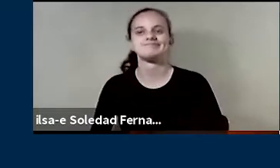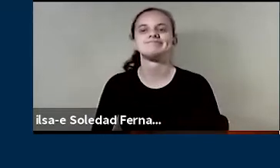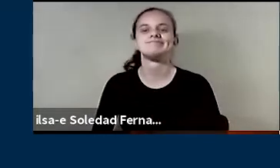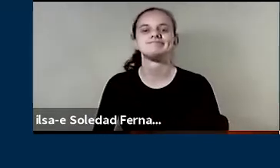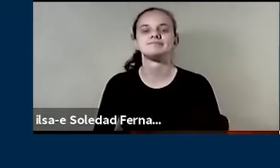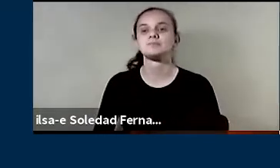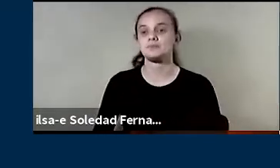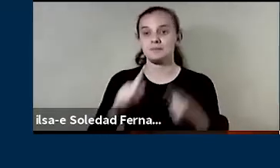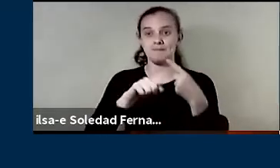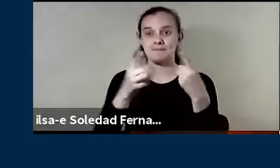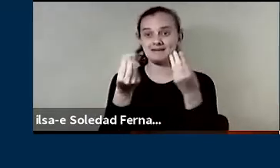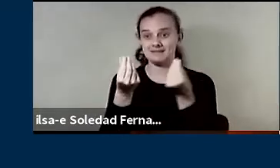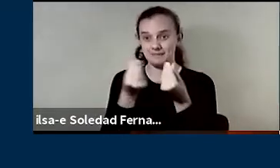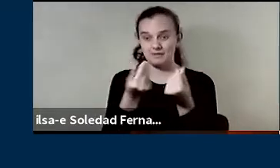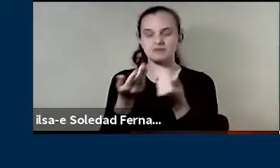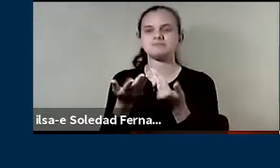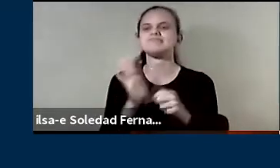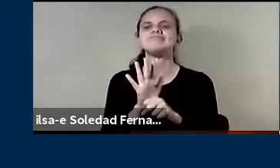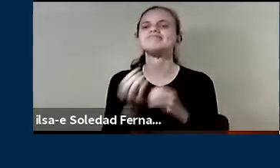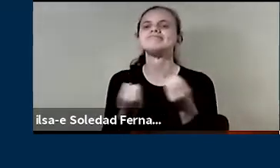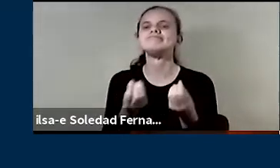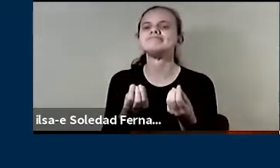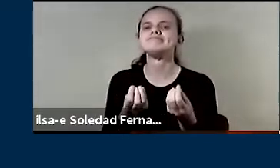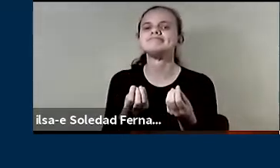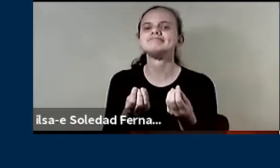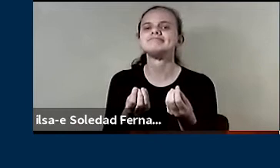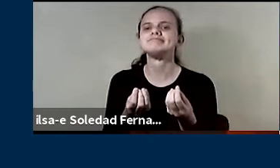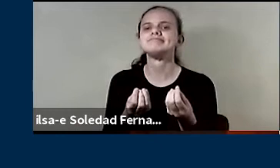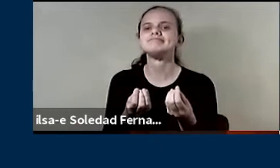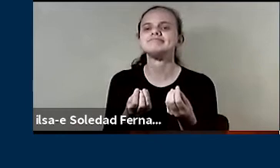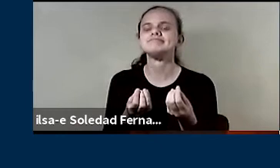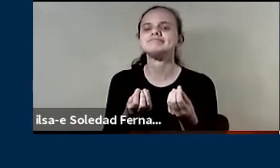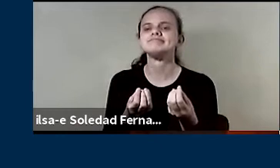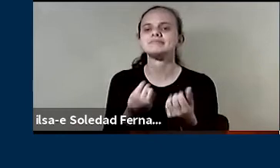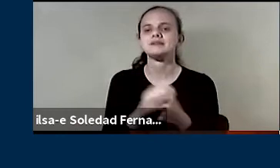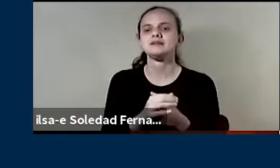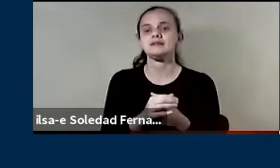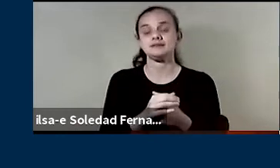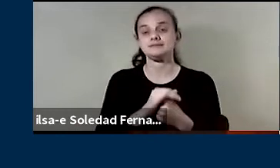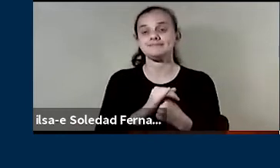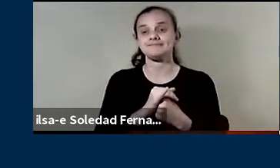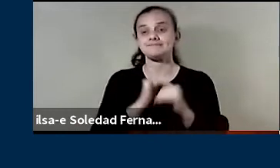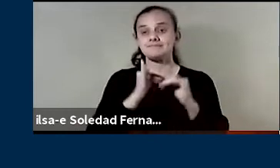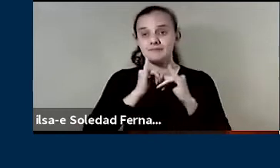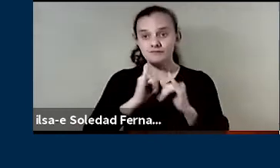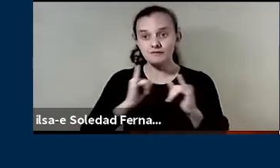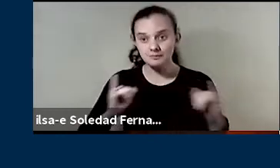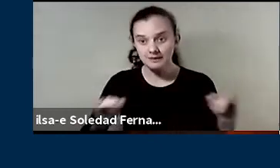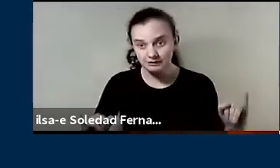palabra cuando quieras poner algunos ejemplos. Entonces, el primero es perceptible. ¿Qué